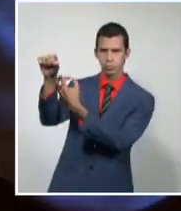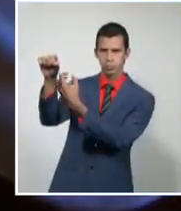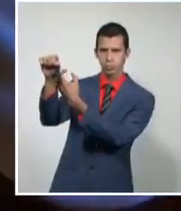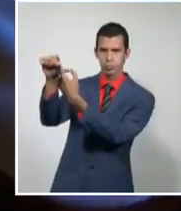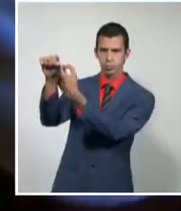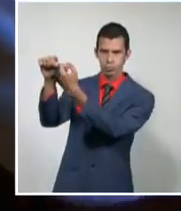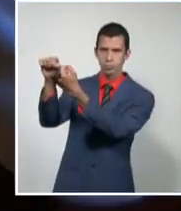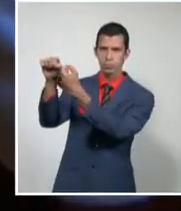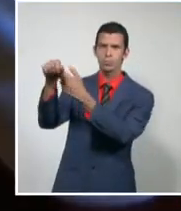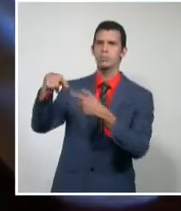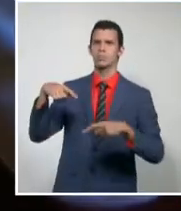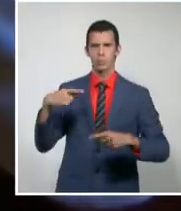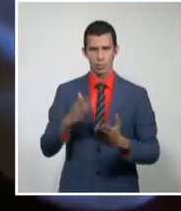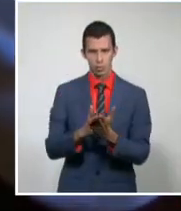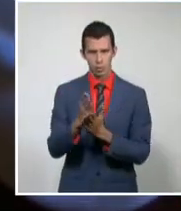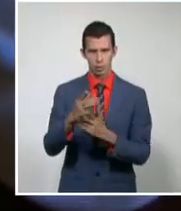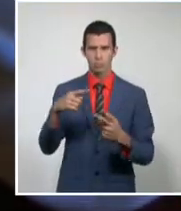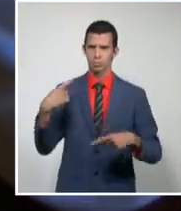bueno